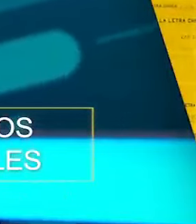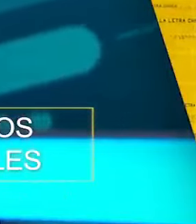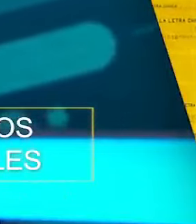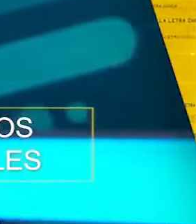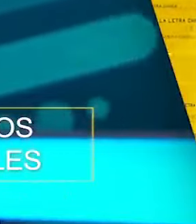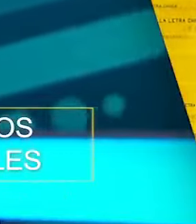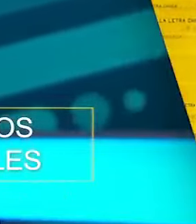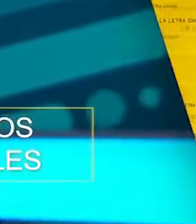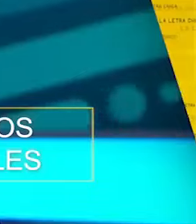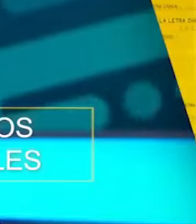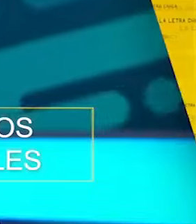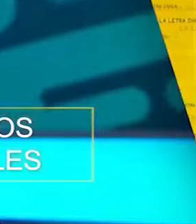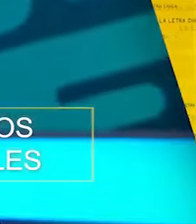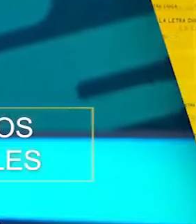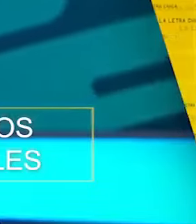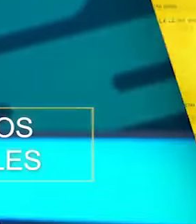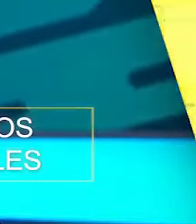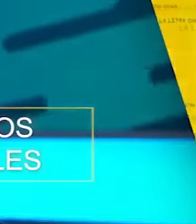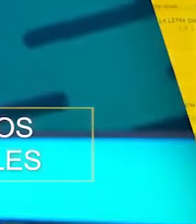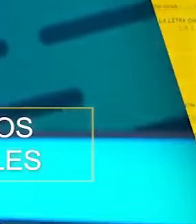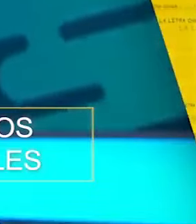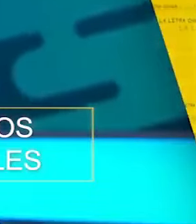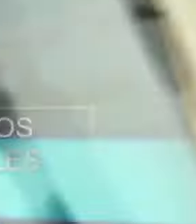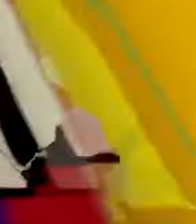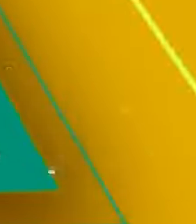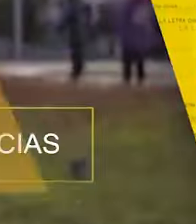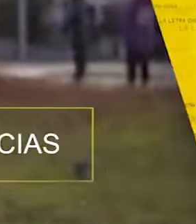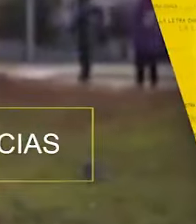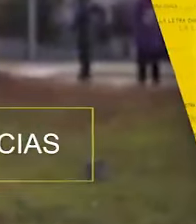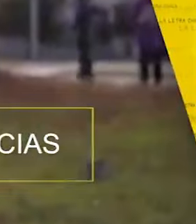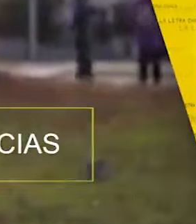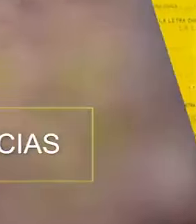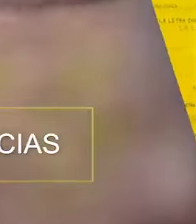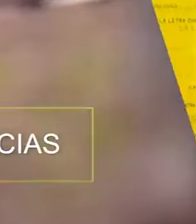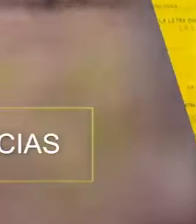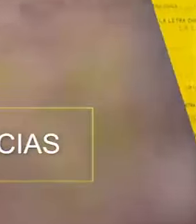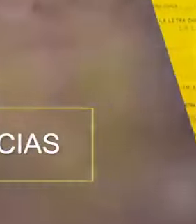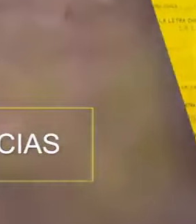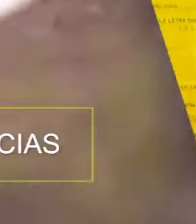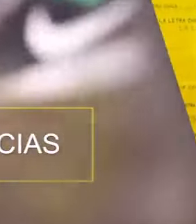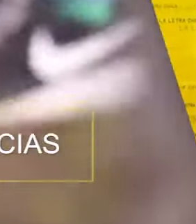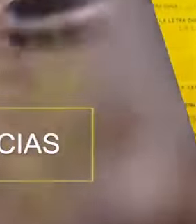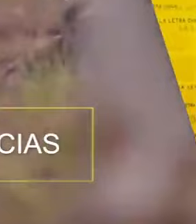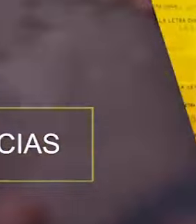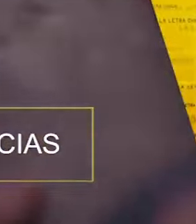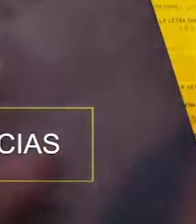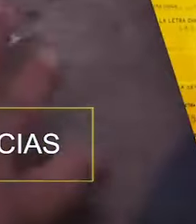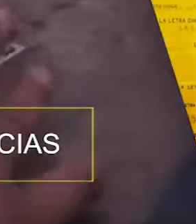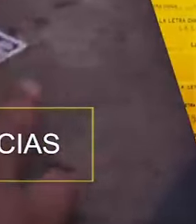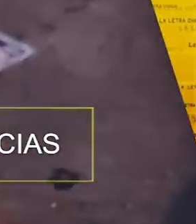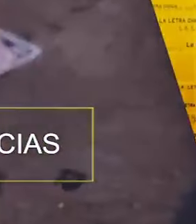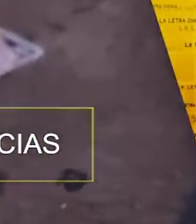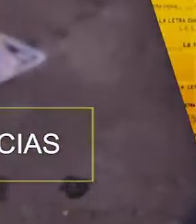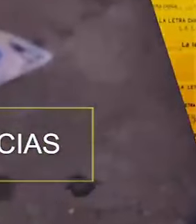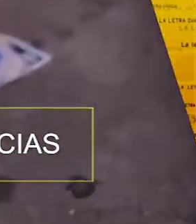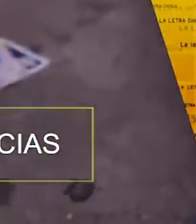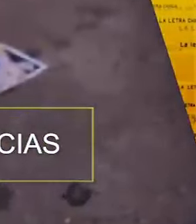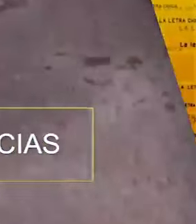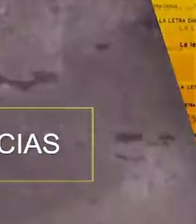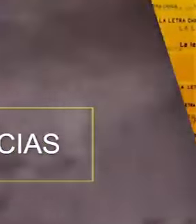pobreza ya que sus ingresos no cubren las necesidades básicas en el caso de niños niñas y adolescentes la pobreza se ubica en 20 con